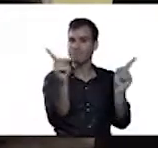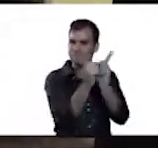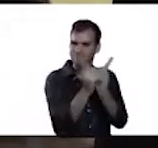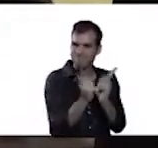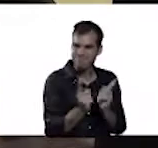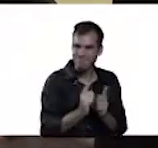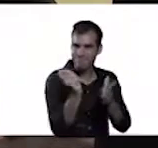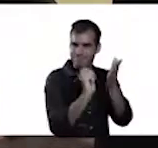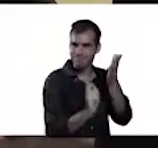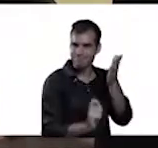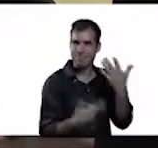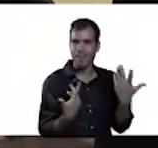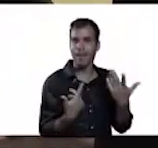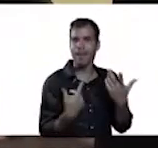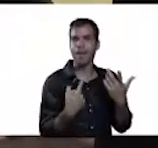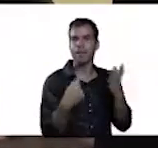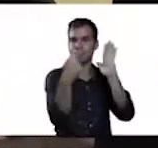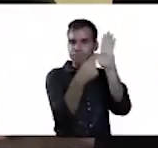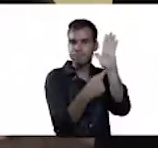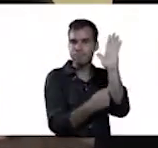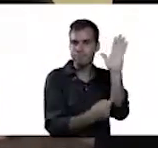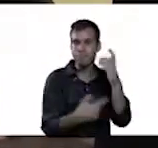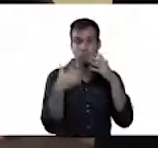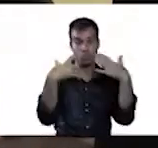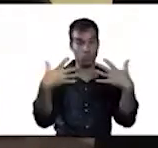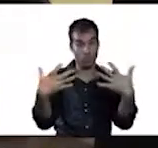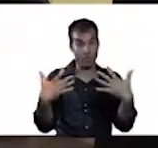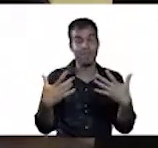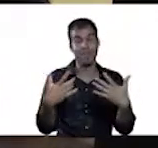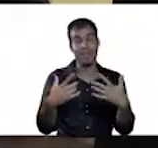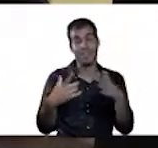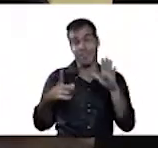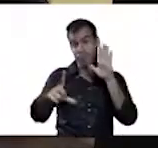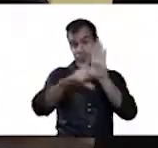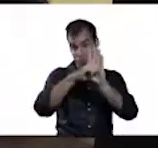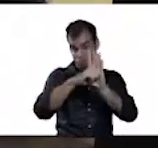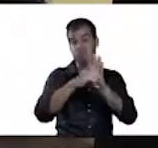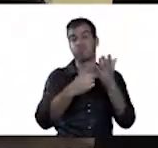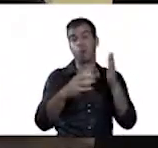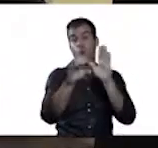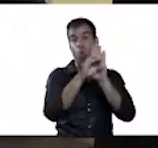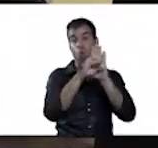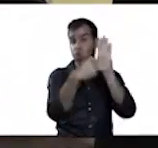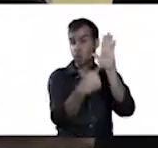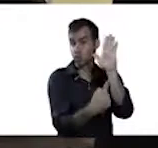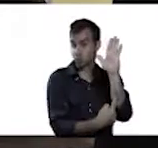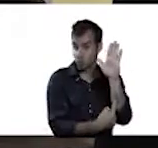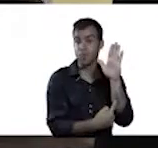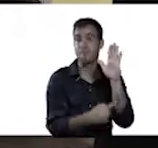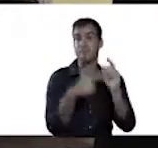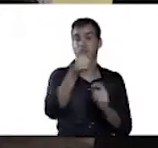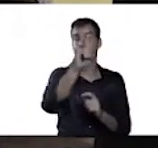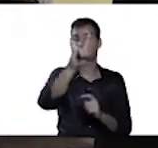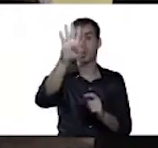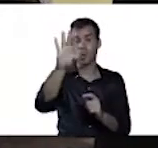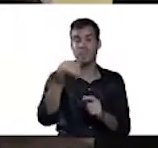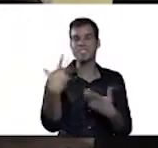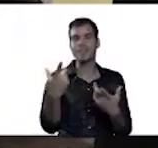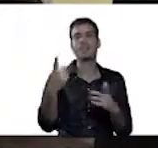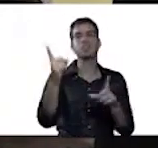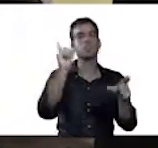Deben resumir los elementos más destacados de la Constitución de 1940 y el papel jugado por las